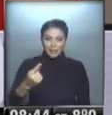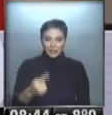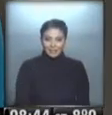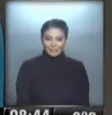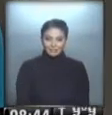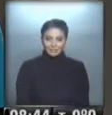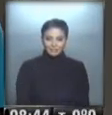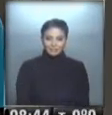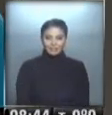hasta 1000